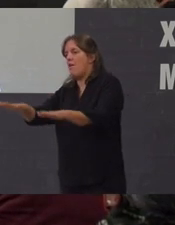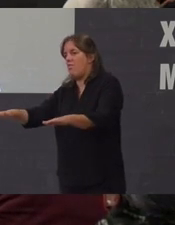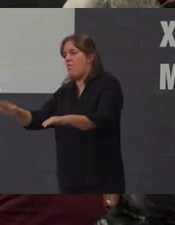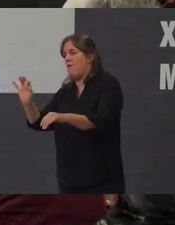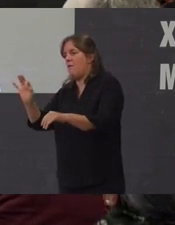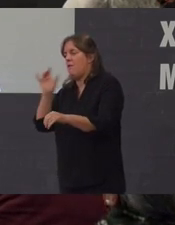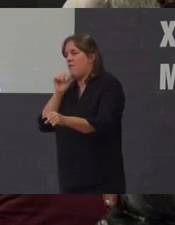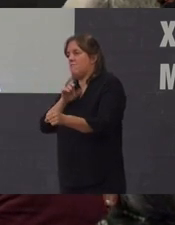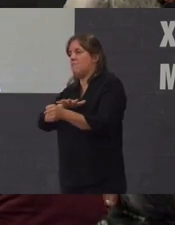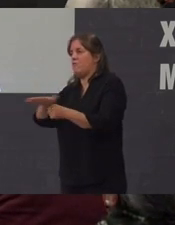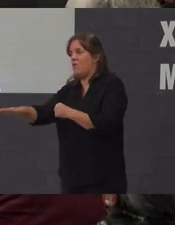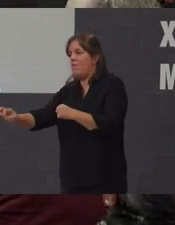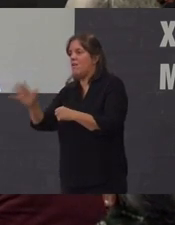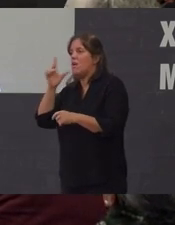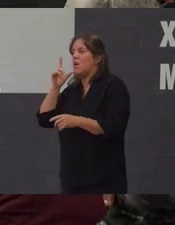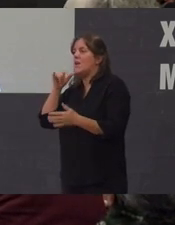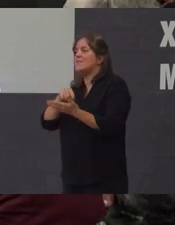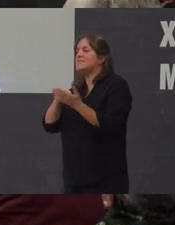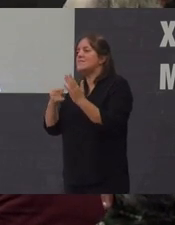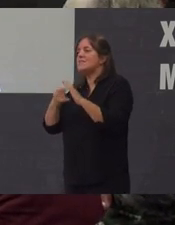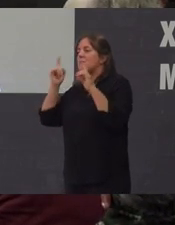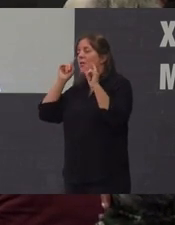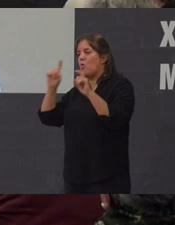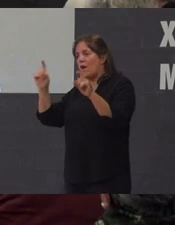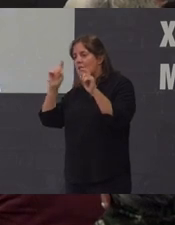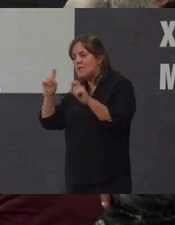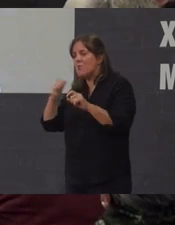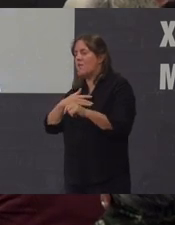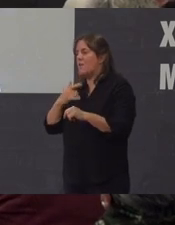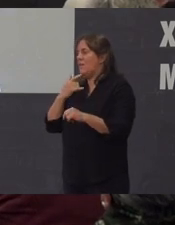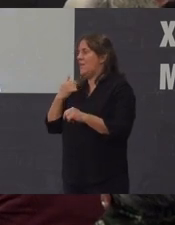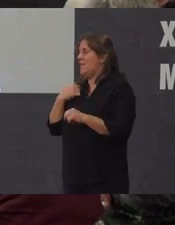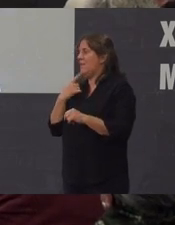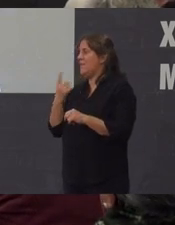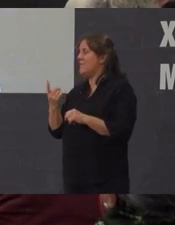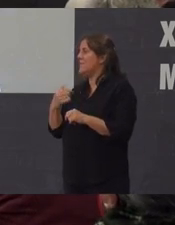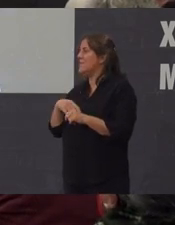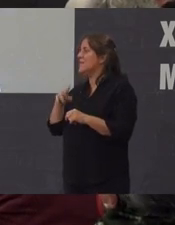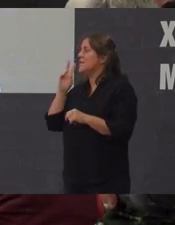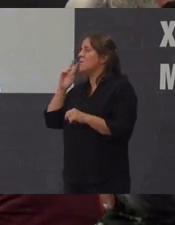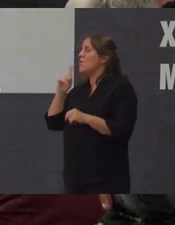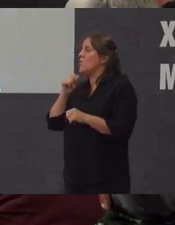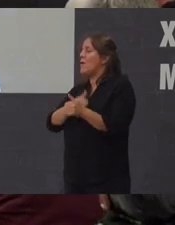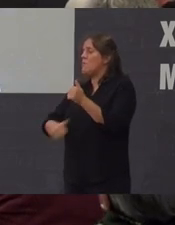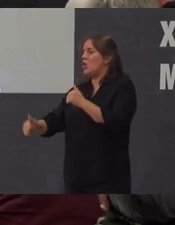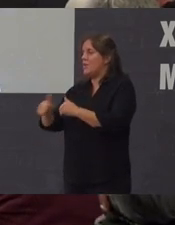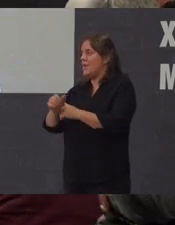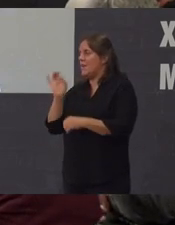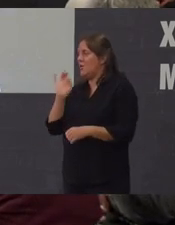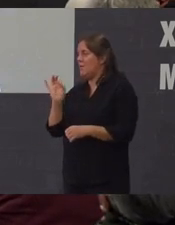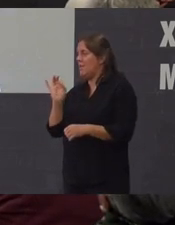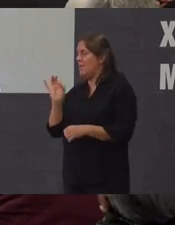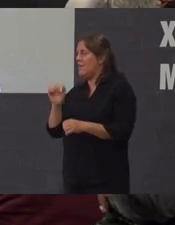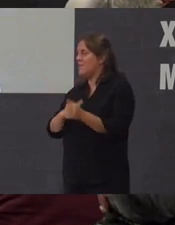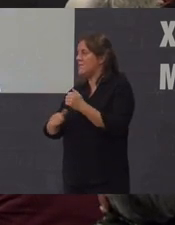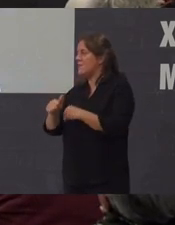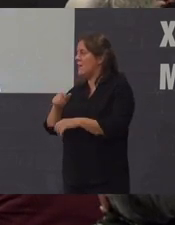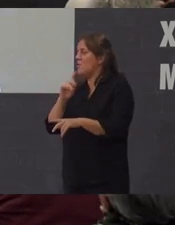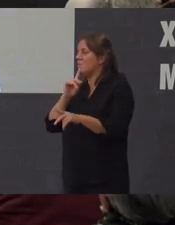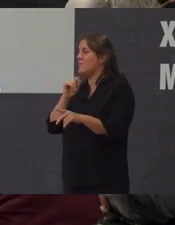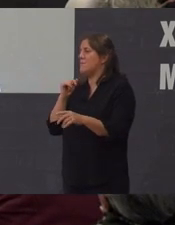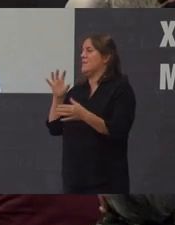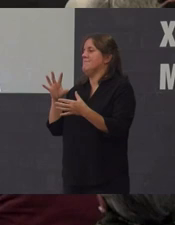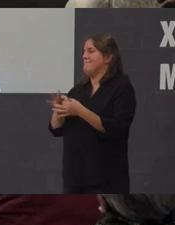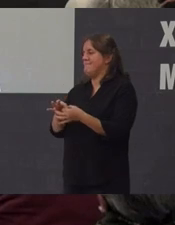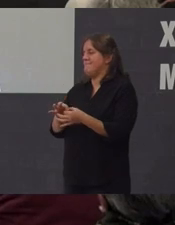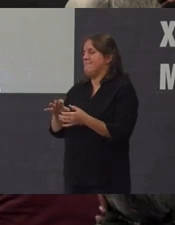sobre o sistema educativo. É dicir, sempre o veu como algo prioritario e que, de feito, sempre estivo subordinado,